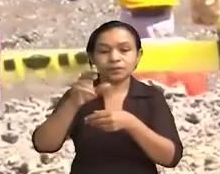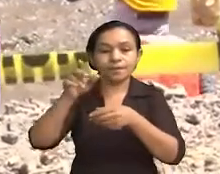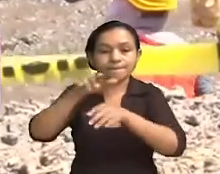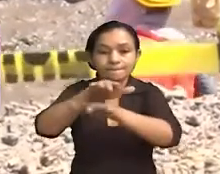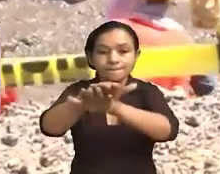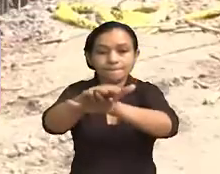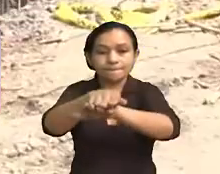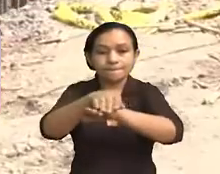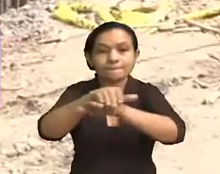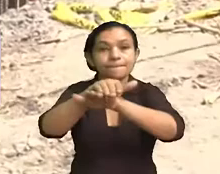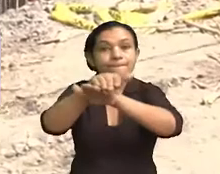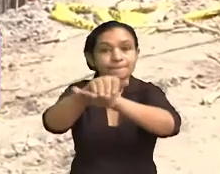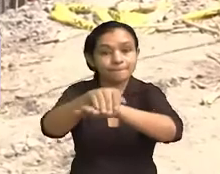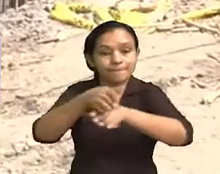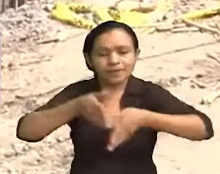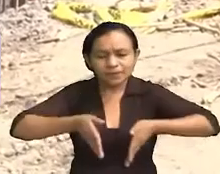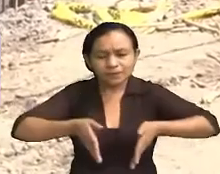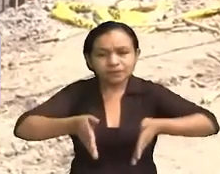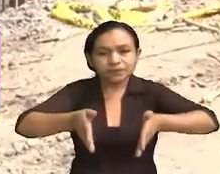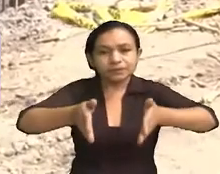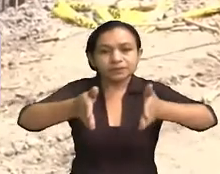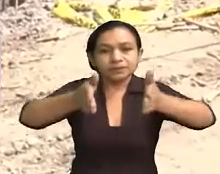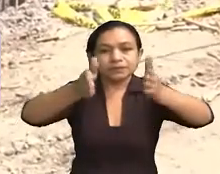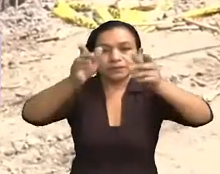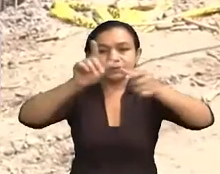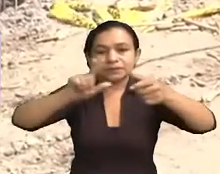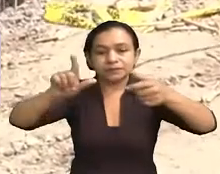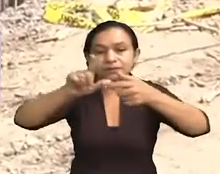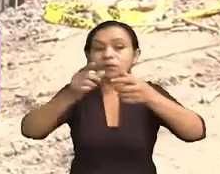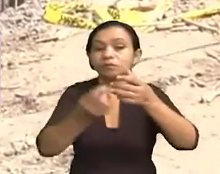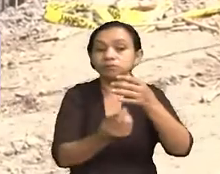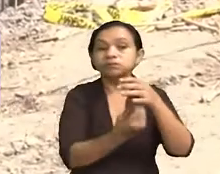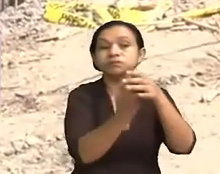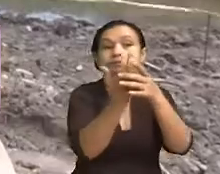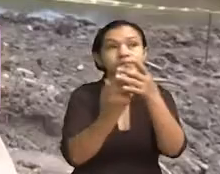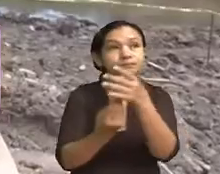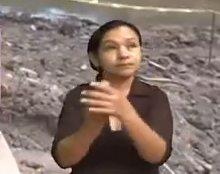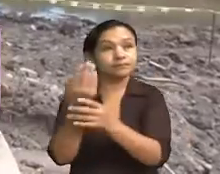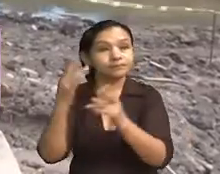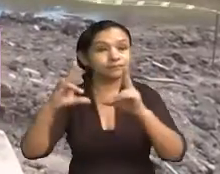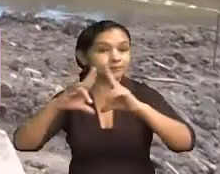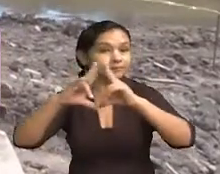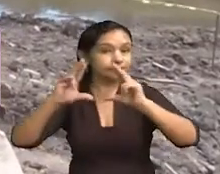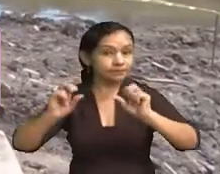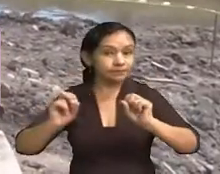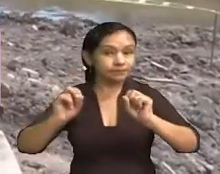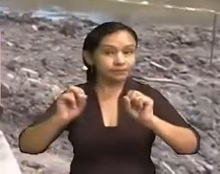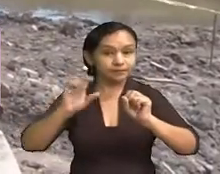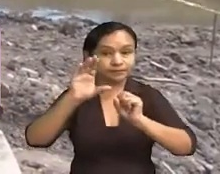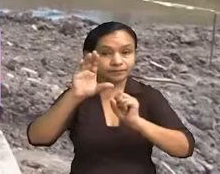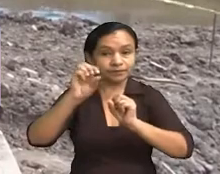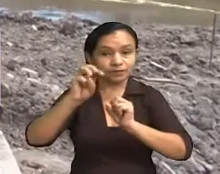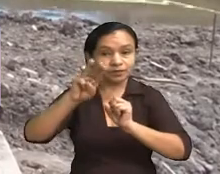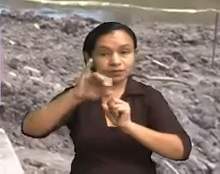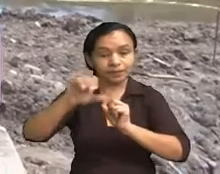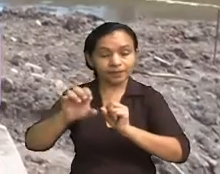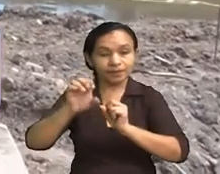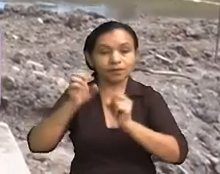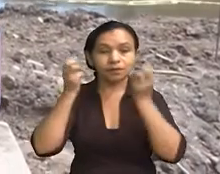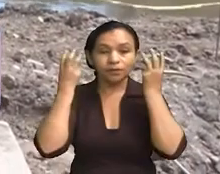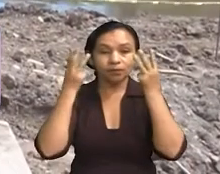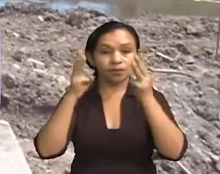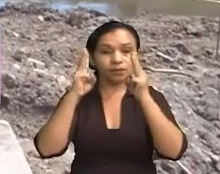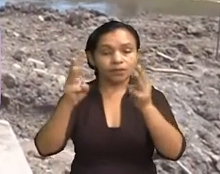que es una carretera en una zona muy productiva de nuestro país. El Comején Guaslala, ese es